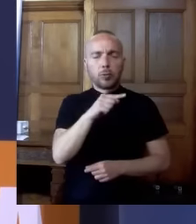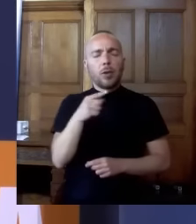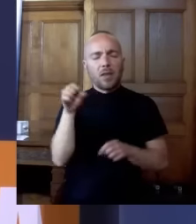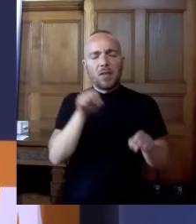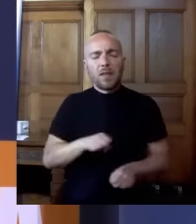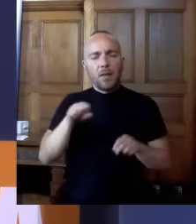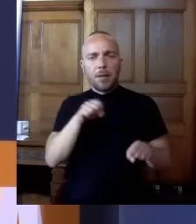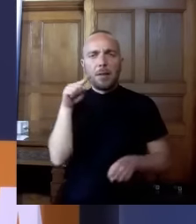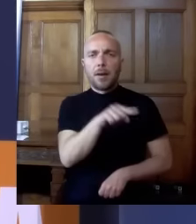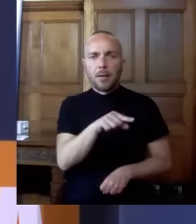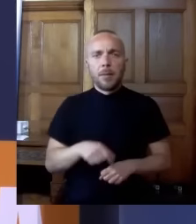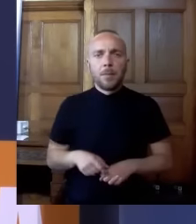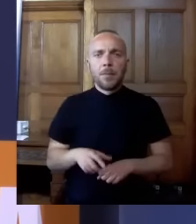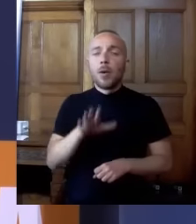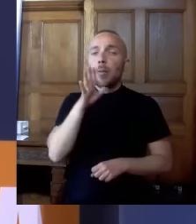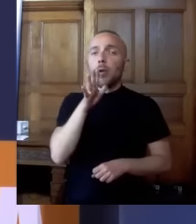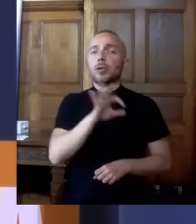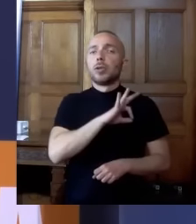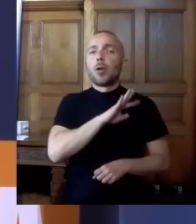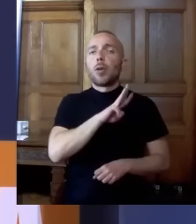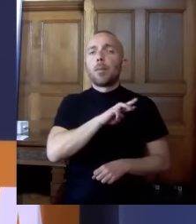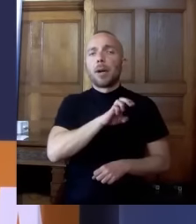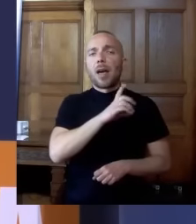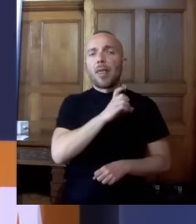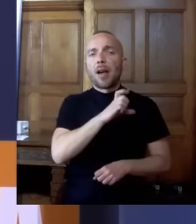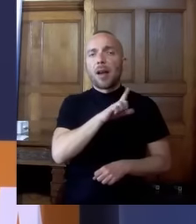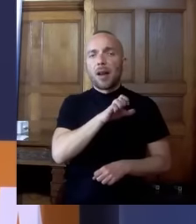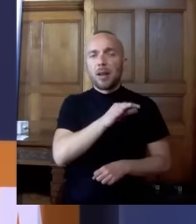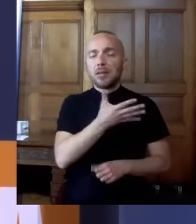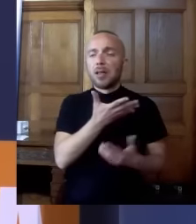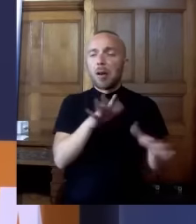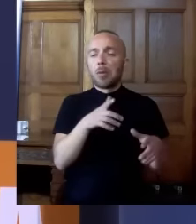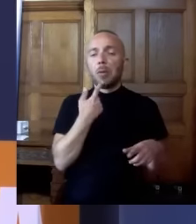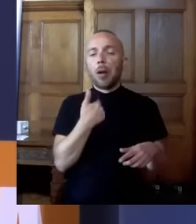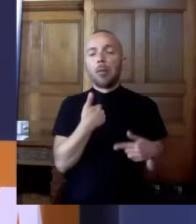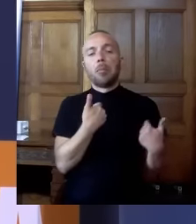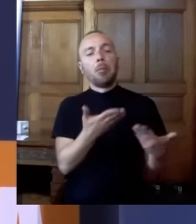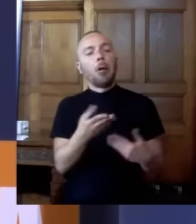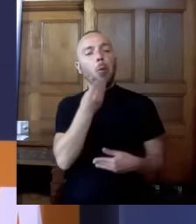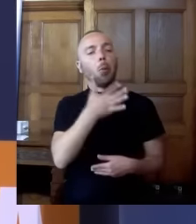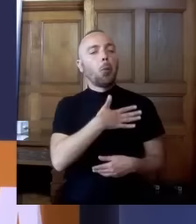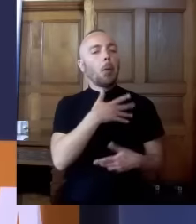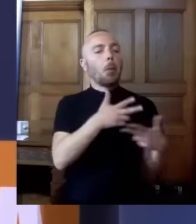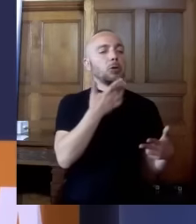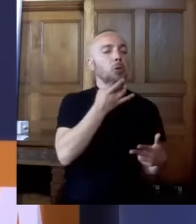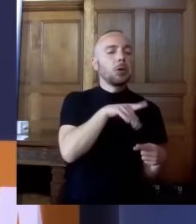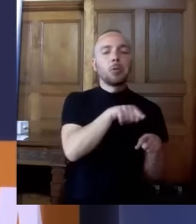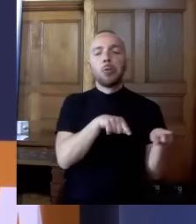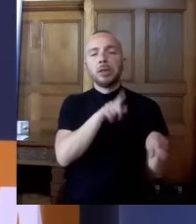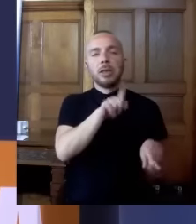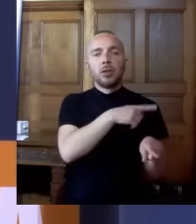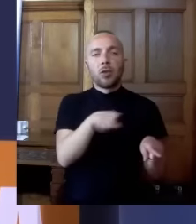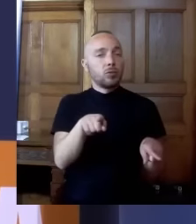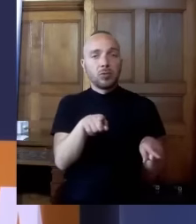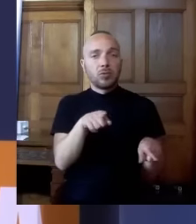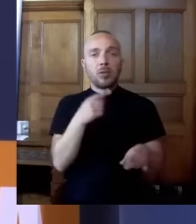y por eso por eso al señor pradales a pesar de que de carnés de buen Vasco lo mejor de lo que es euskadi y